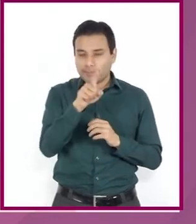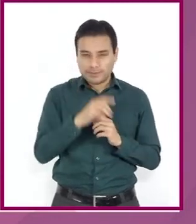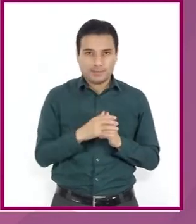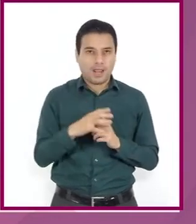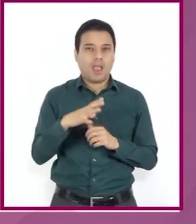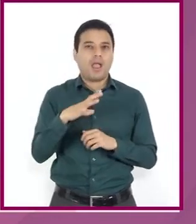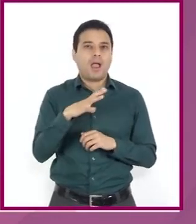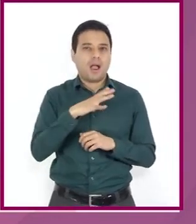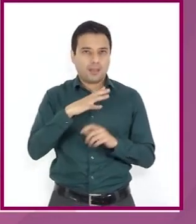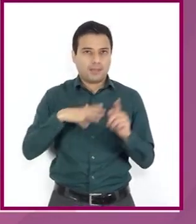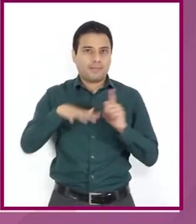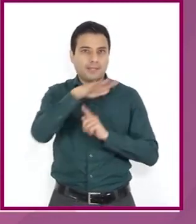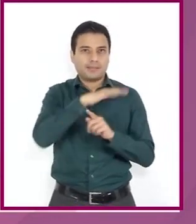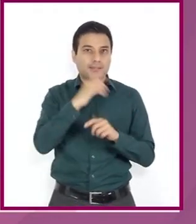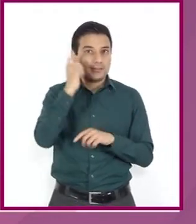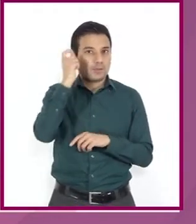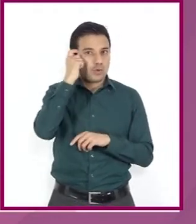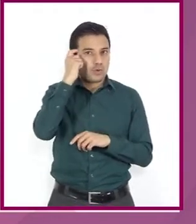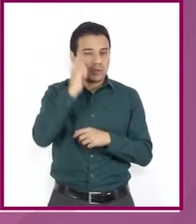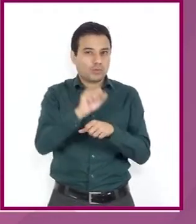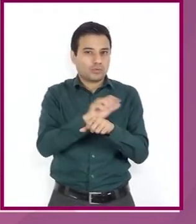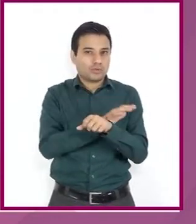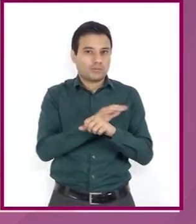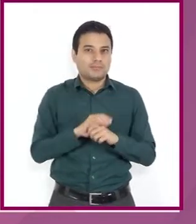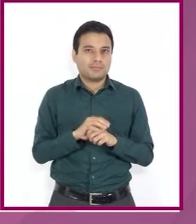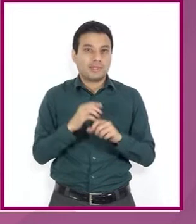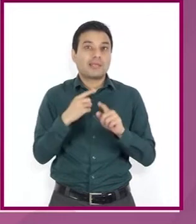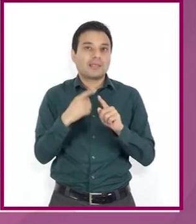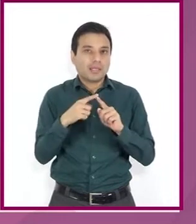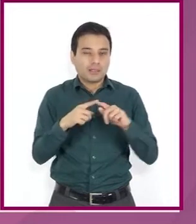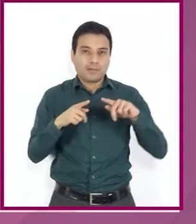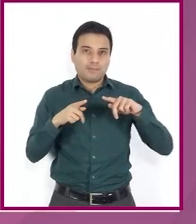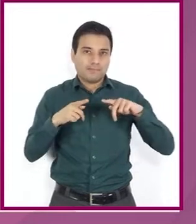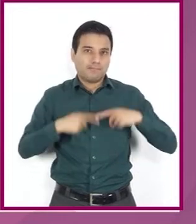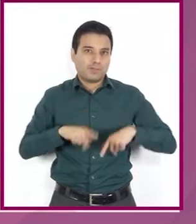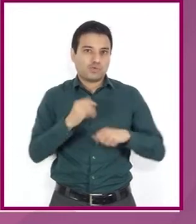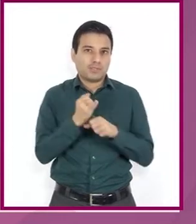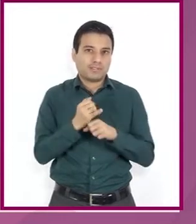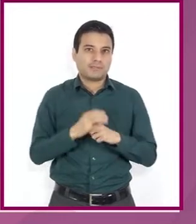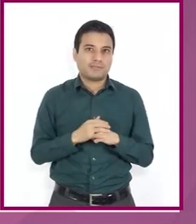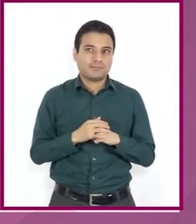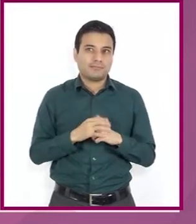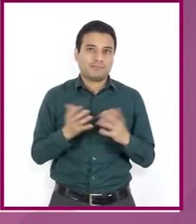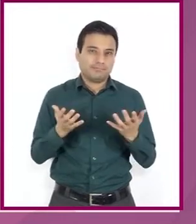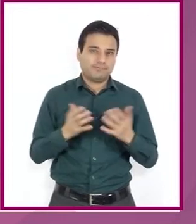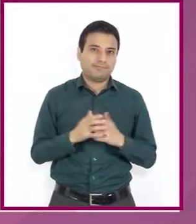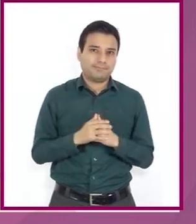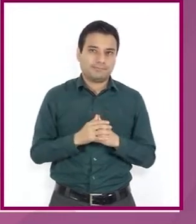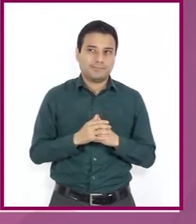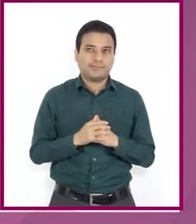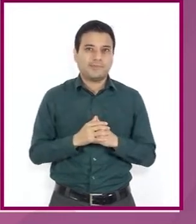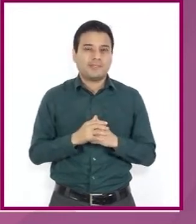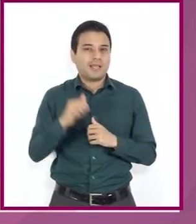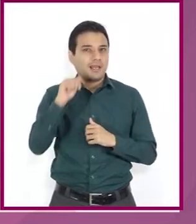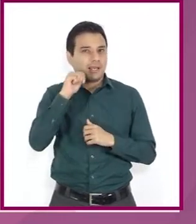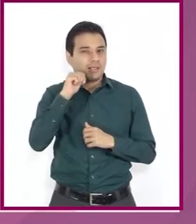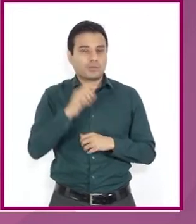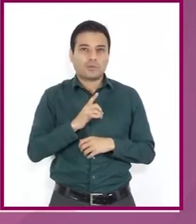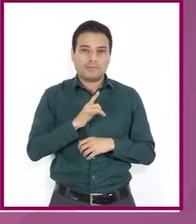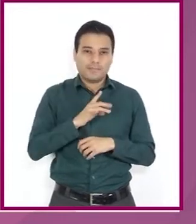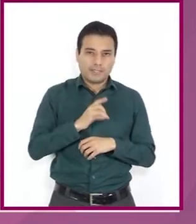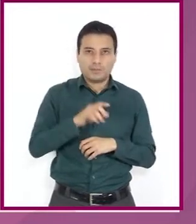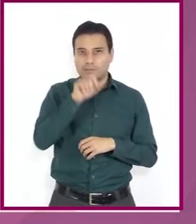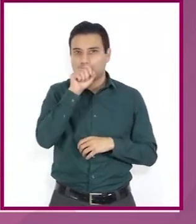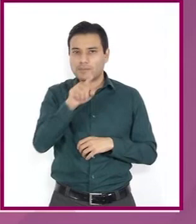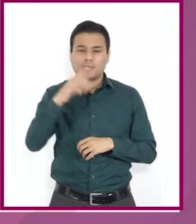ambiente psicológico emocional que experimentan los personajes, como el miedo de Alejandro y la indiferencia de